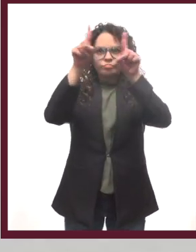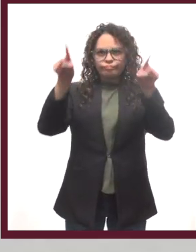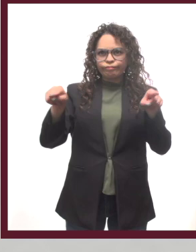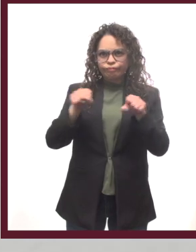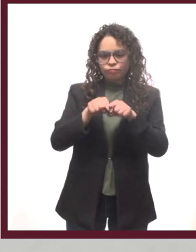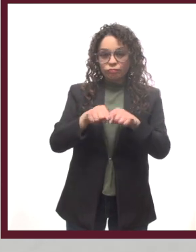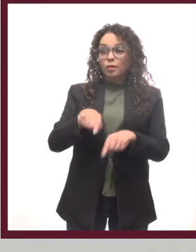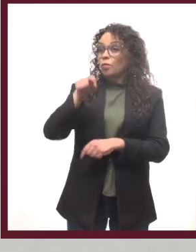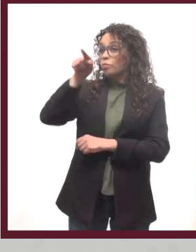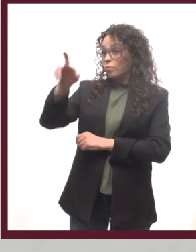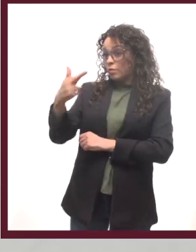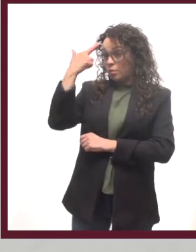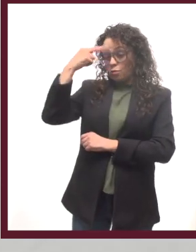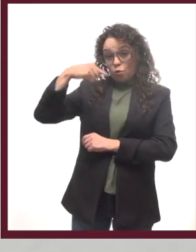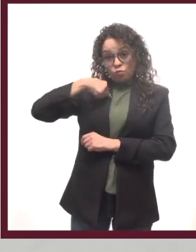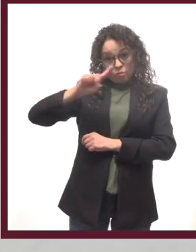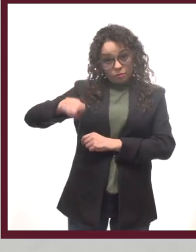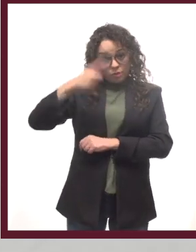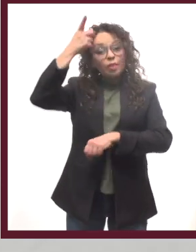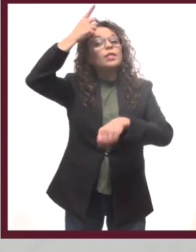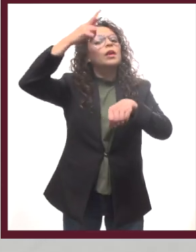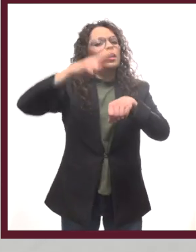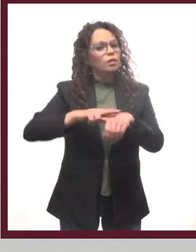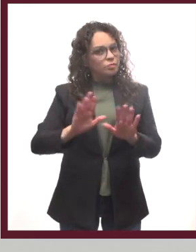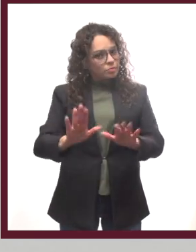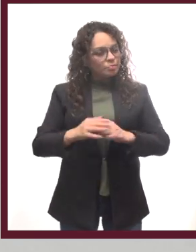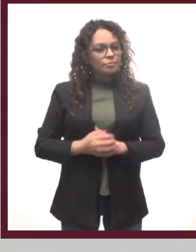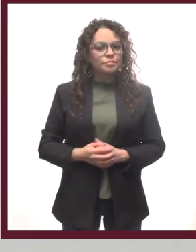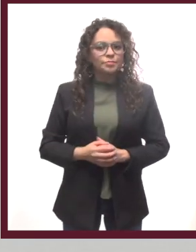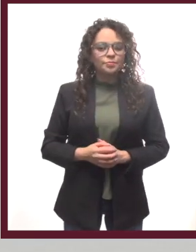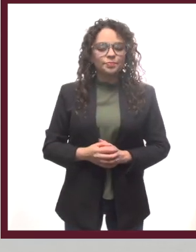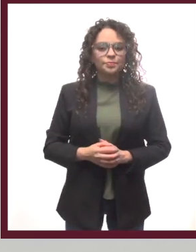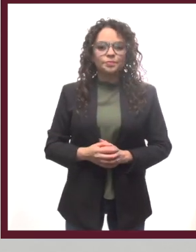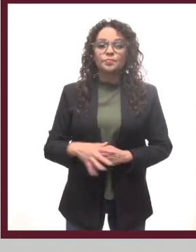cuadro? Acuérdate que yo soy la directora, ¿eh?